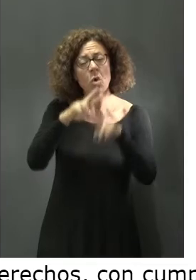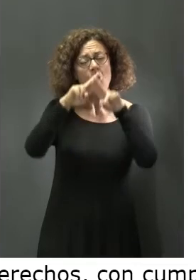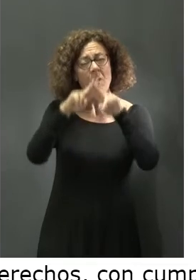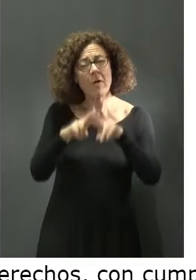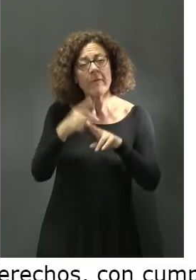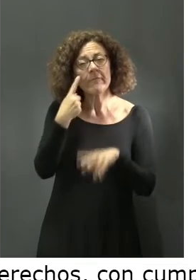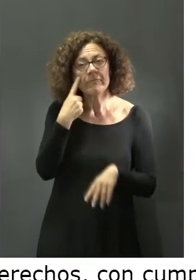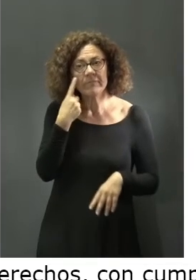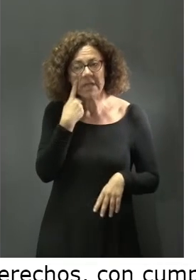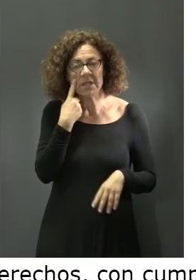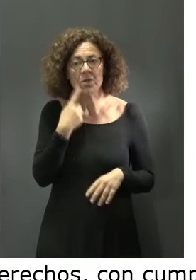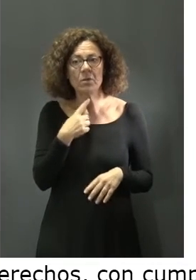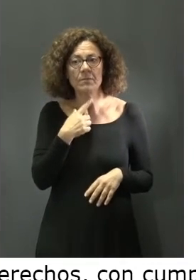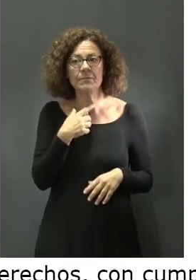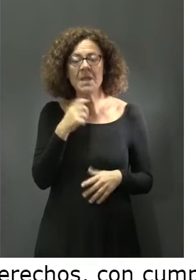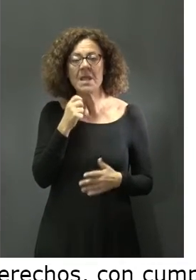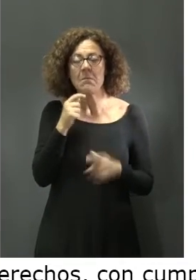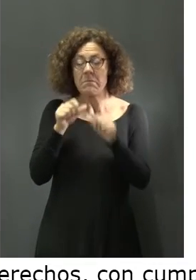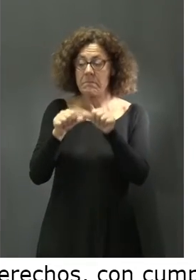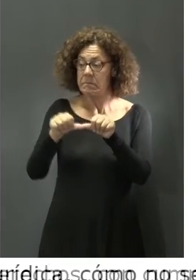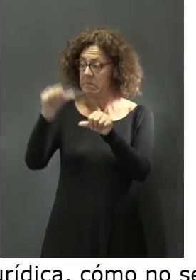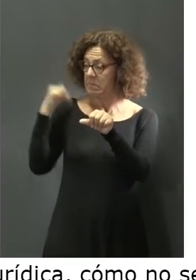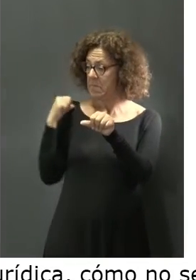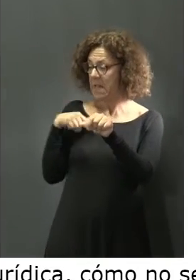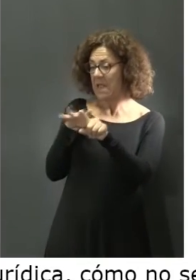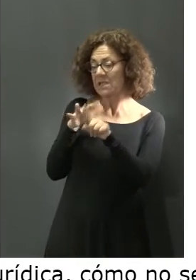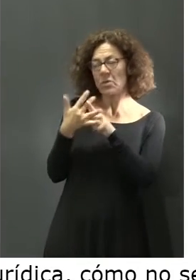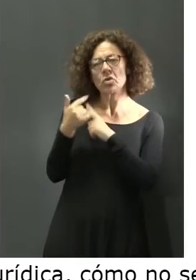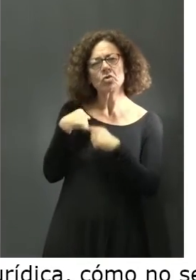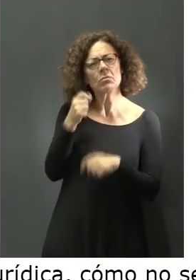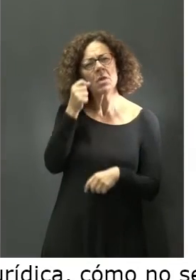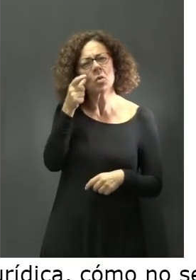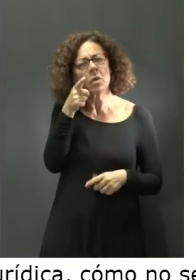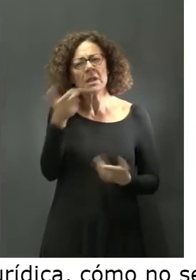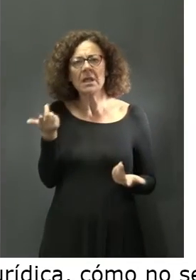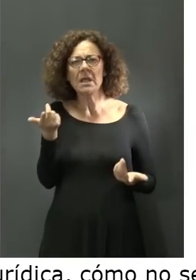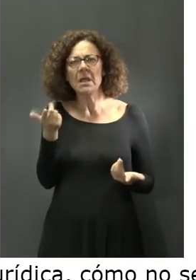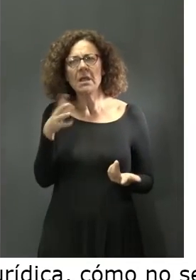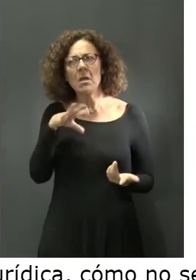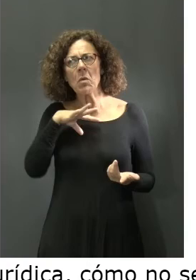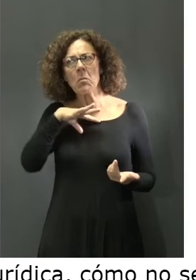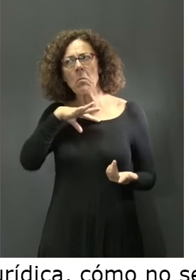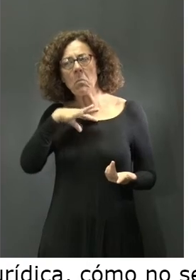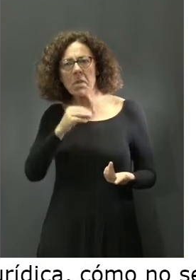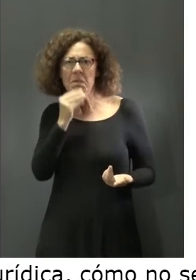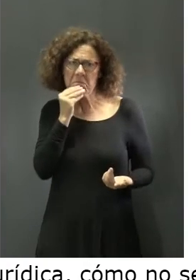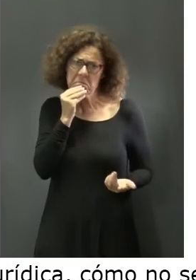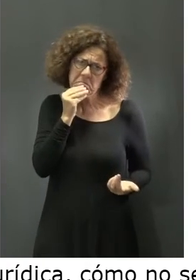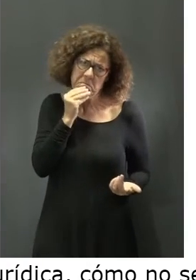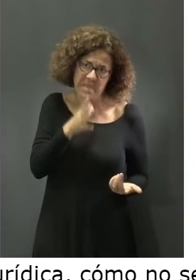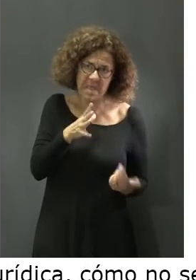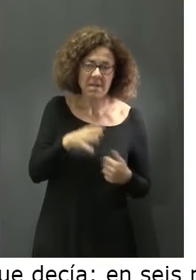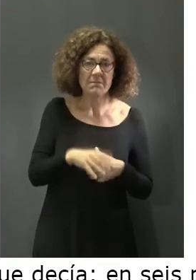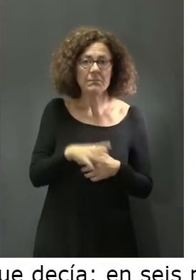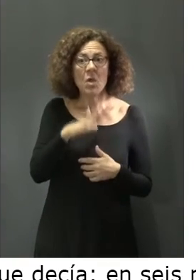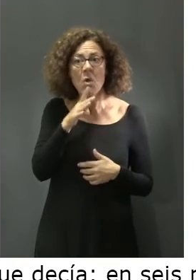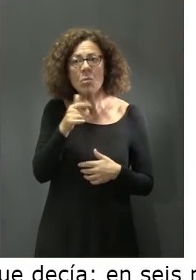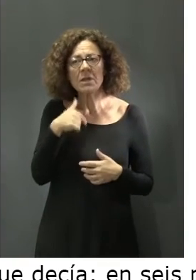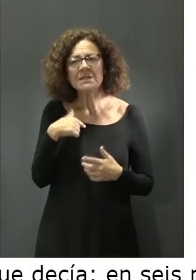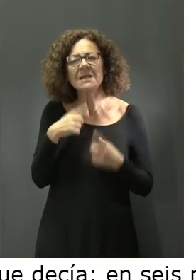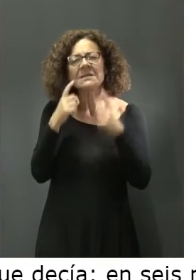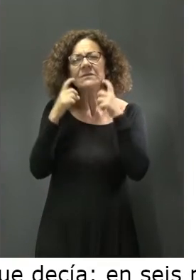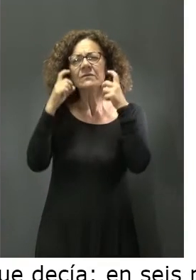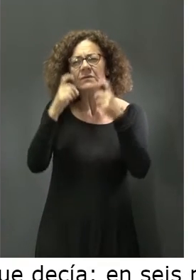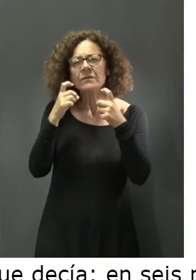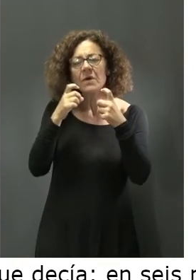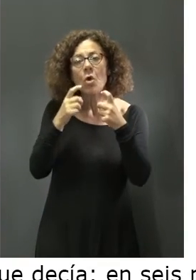poco retrospectivamente la situación, observo que quizás no haya estado nada mal, porque esta frase ya la he utilizado, se ha